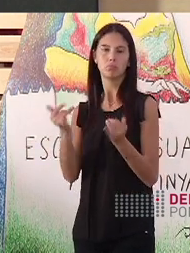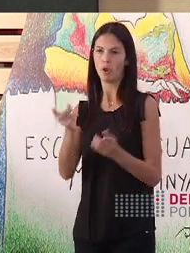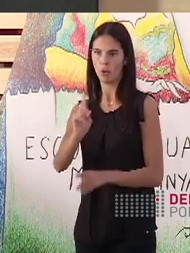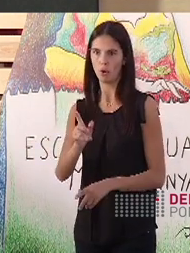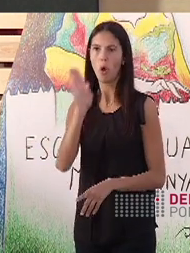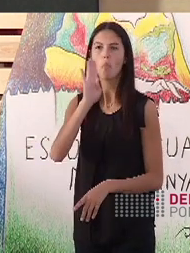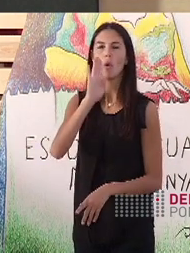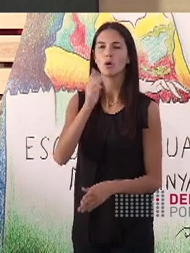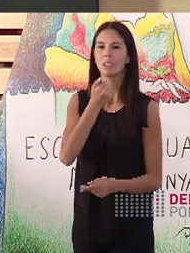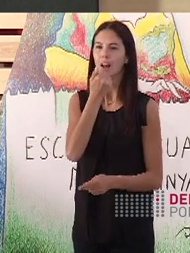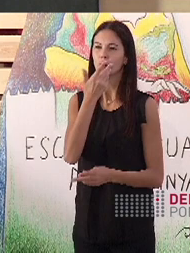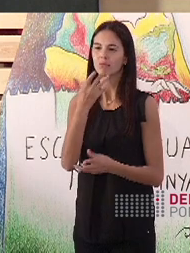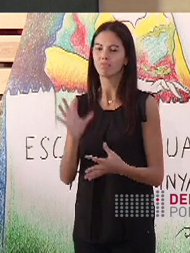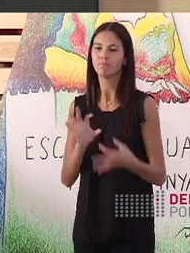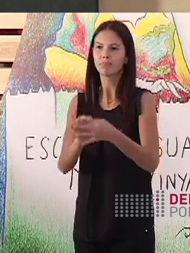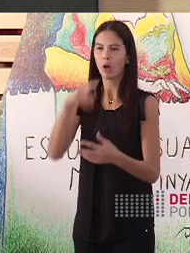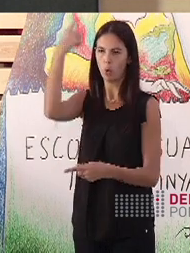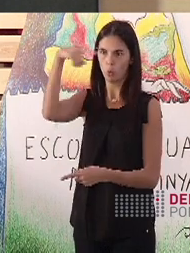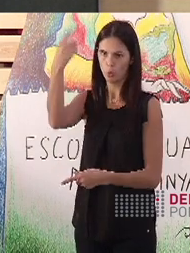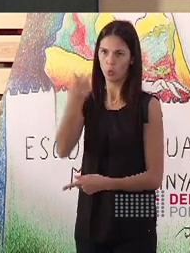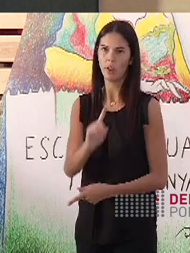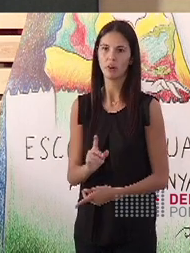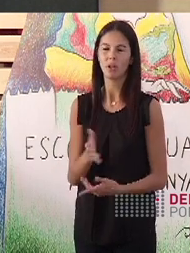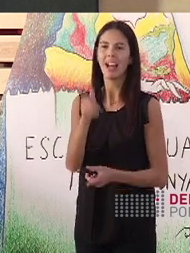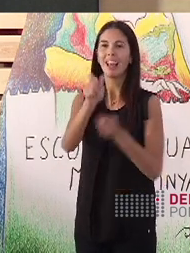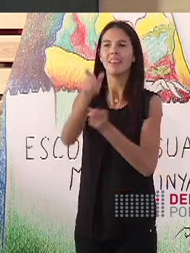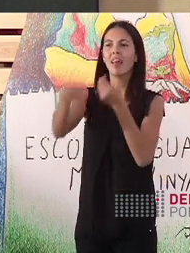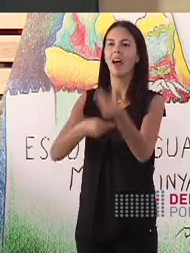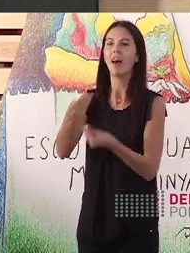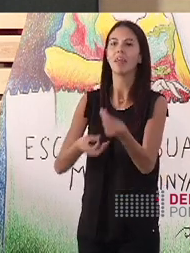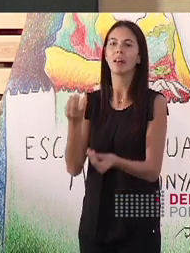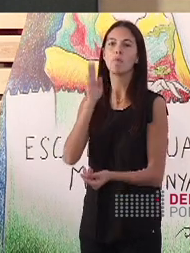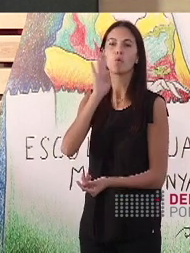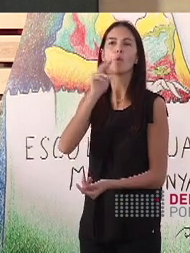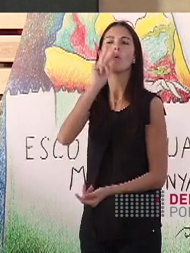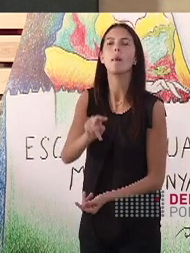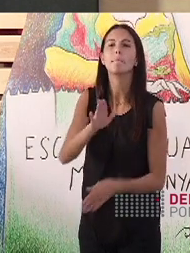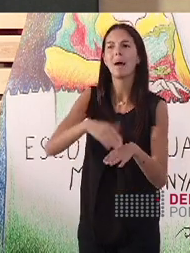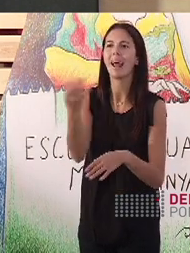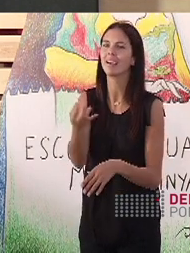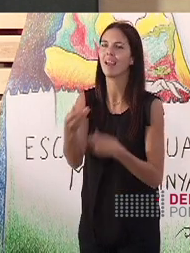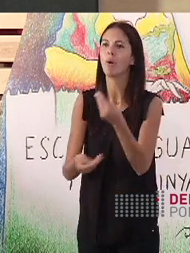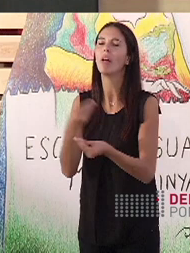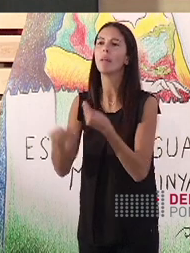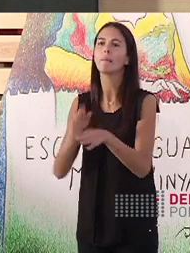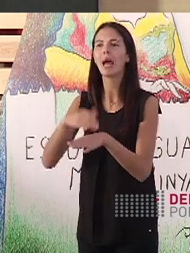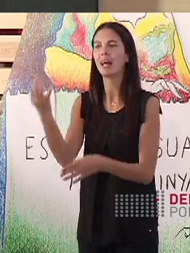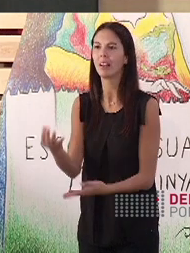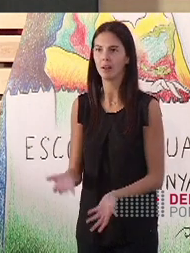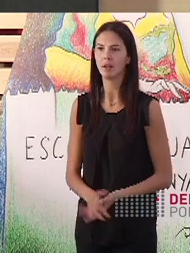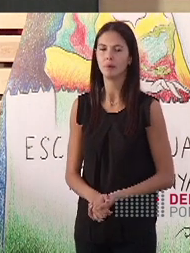porno no es un artificio cultural. ¿Qué hace la gente cuando ve porno? ¿Para qué ven los hombres porno?